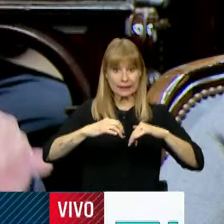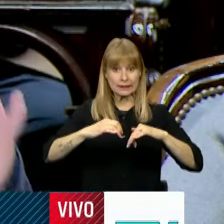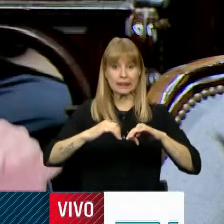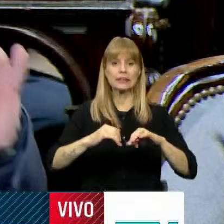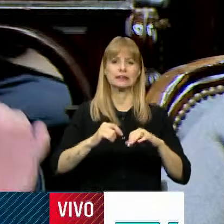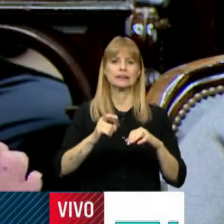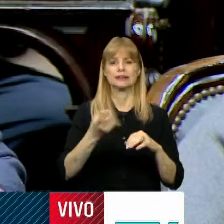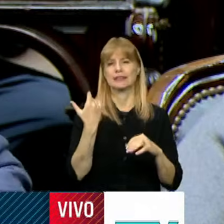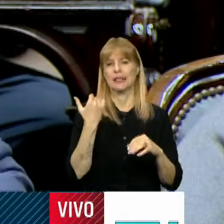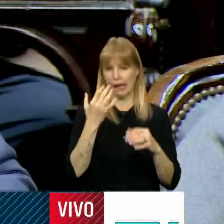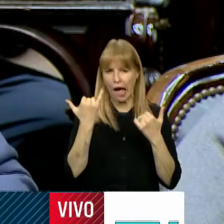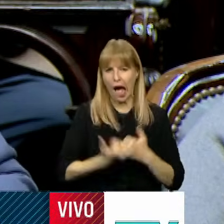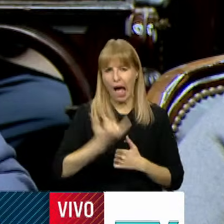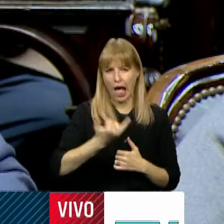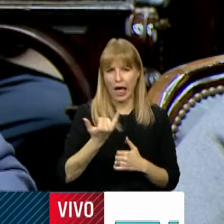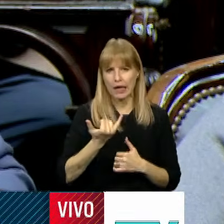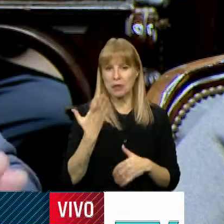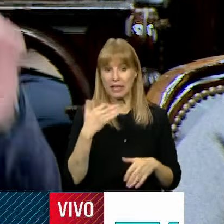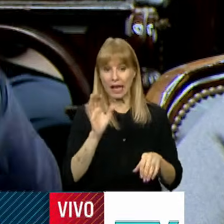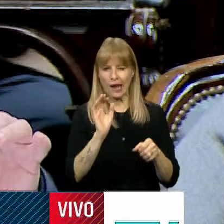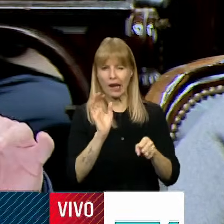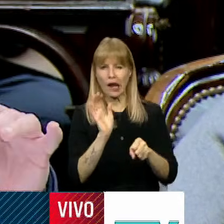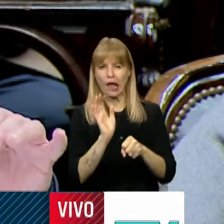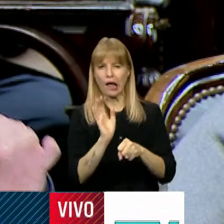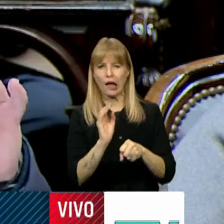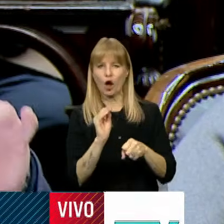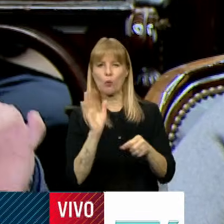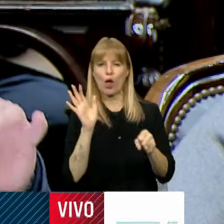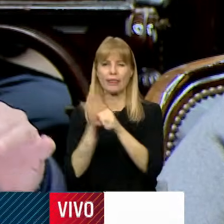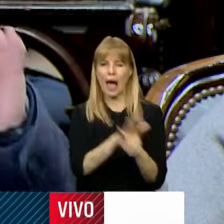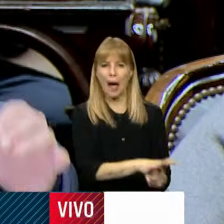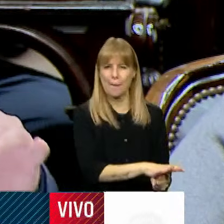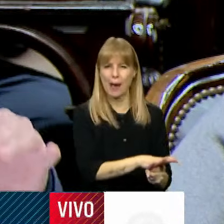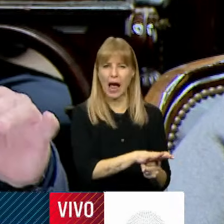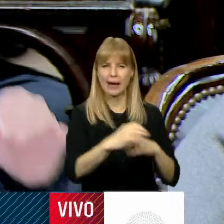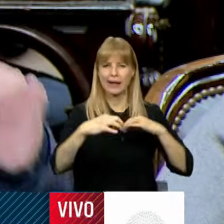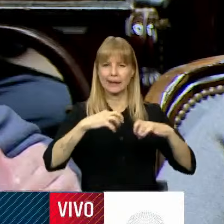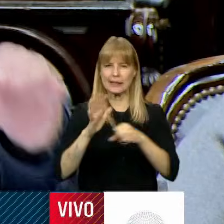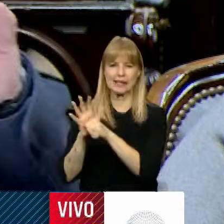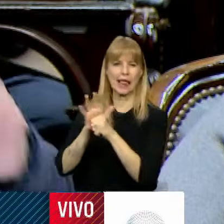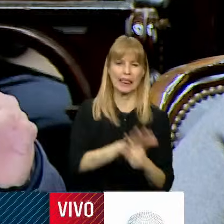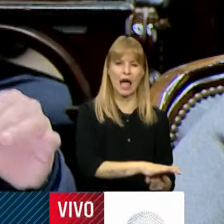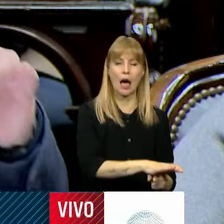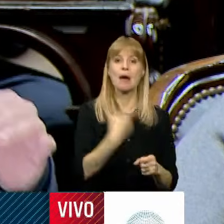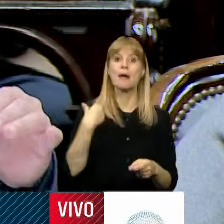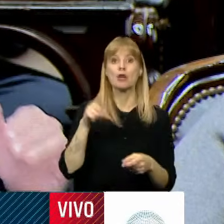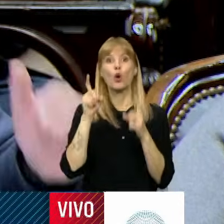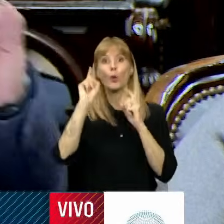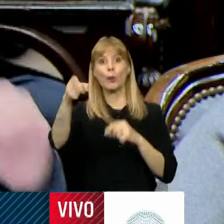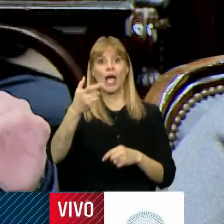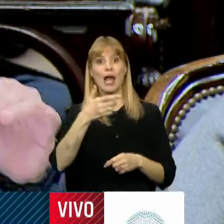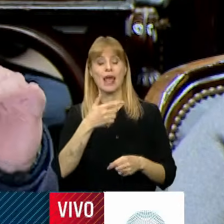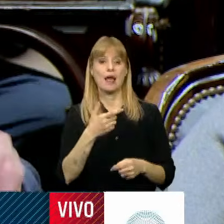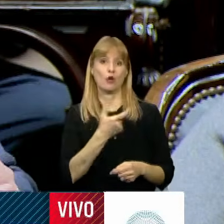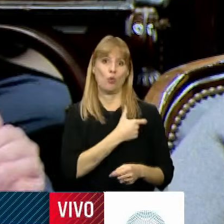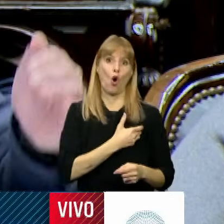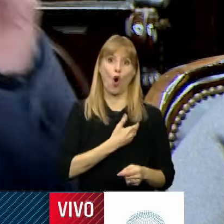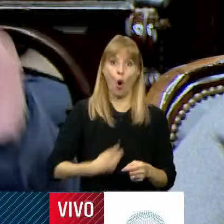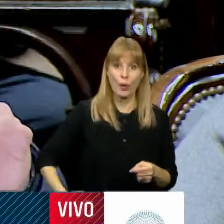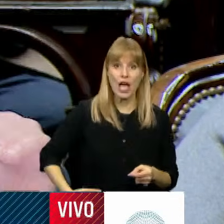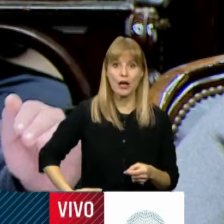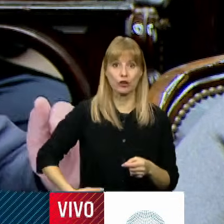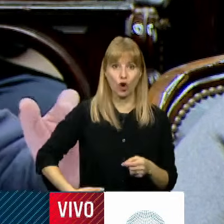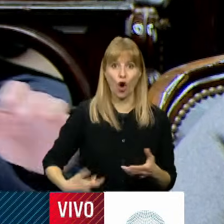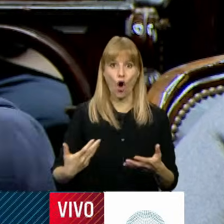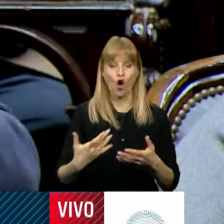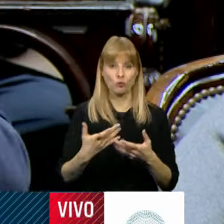quieran meter abajo de la alfombra. Y es una crisis que no solamente afecta a la reputación del gobierno y no solamente afecta a este